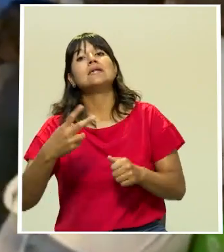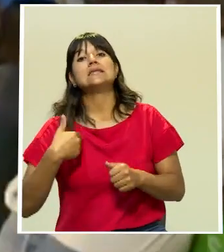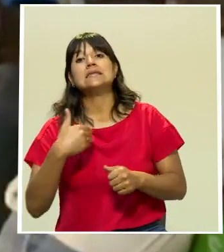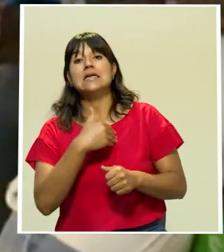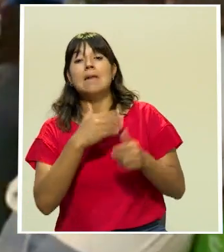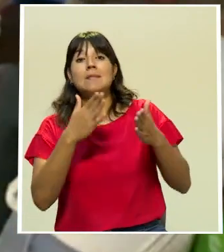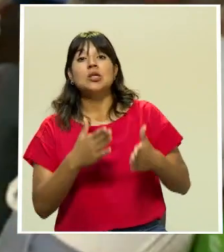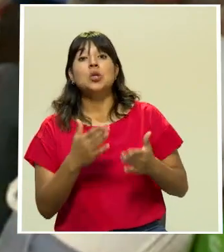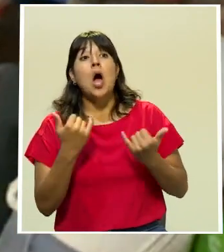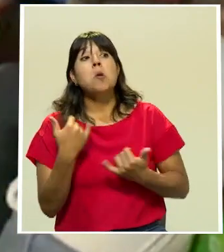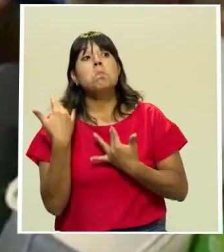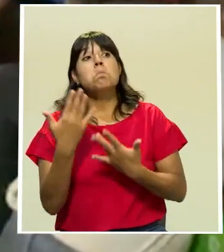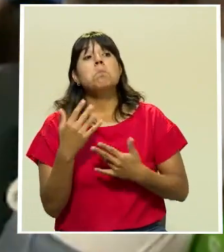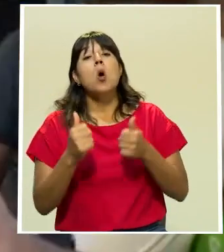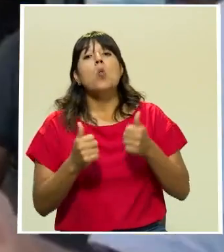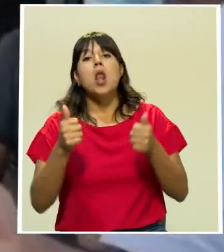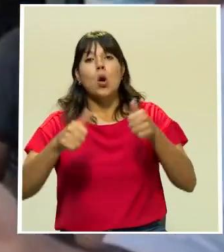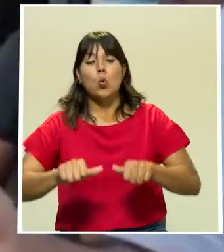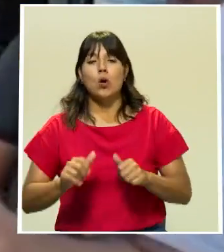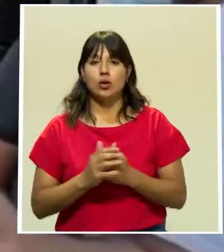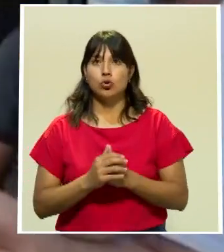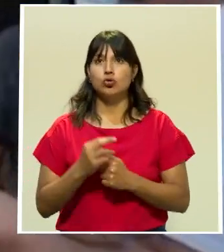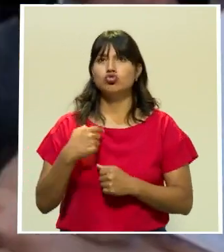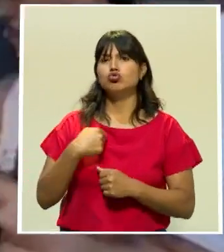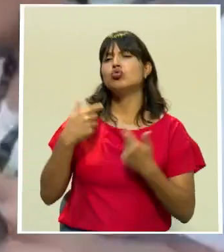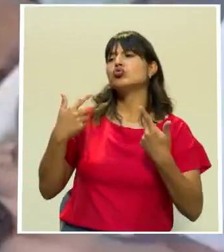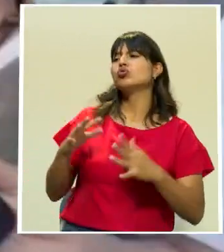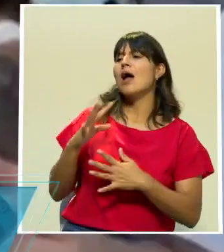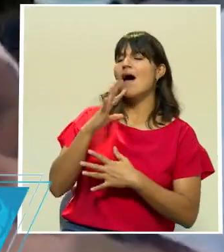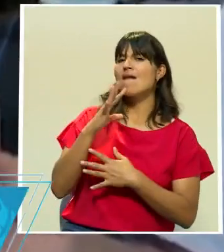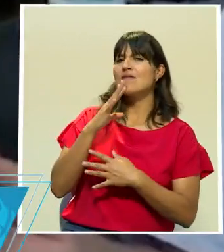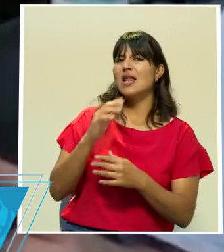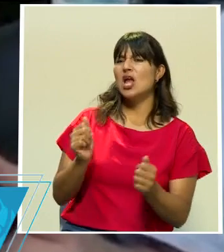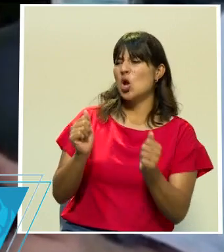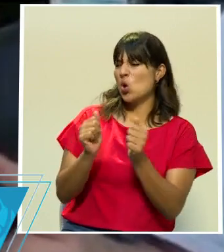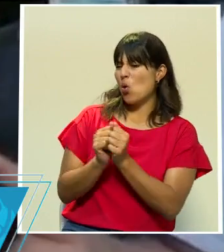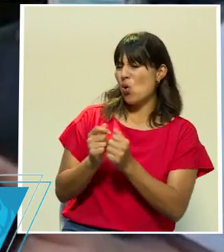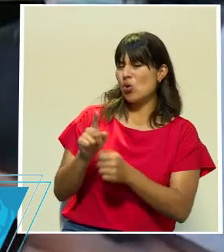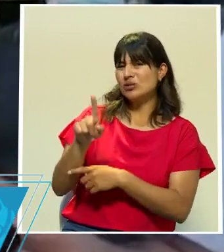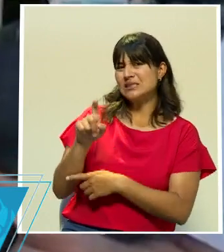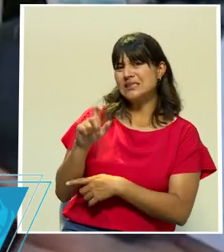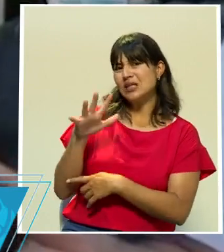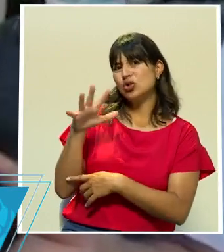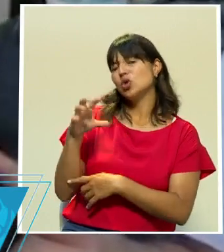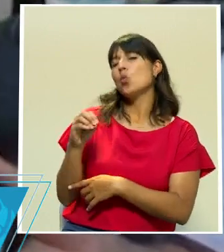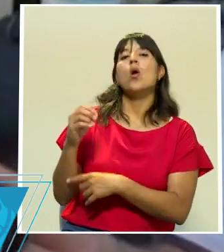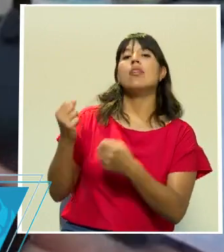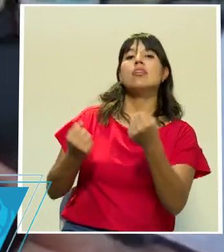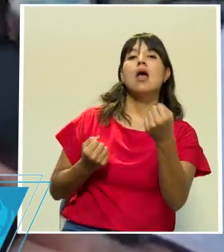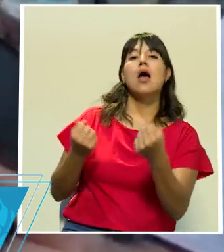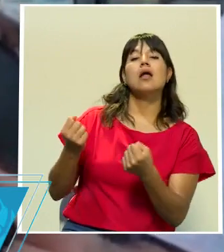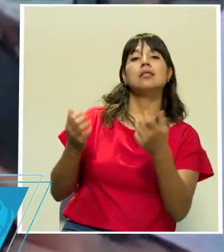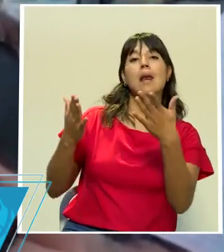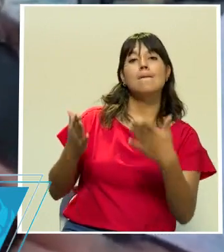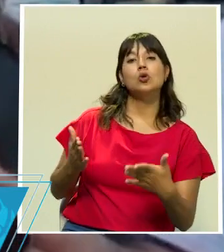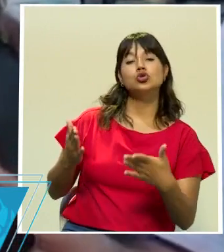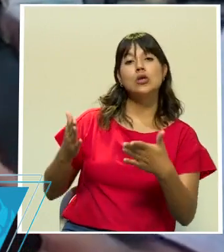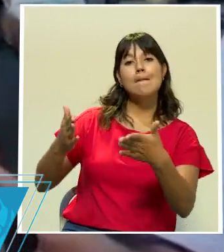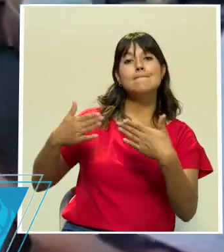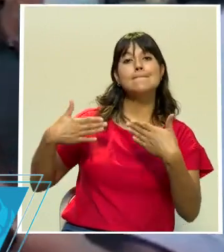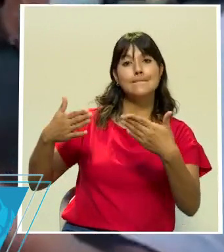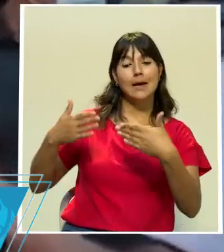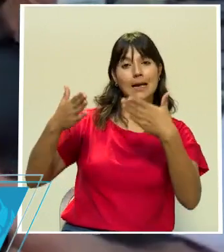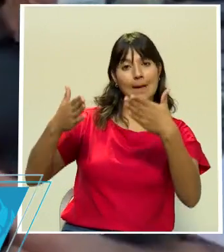qué se puede llegar, qué arreglo se puede llegar. He conversado con más de 150 transportistas